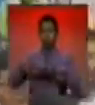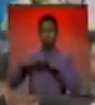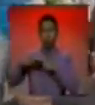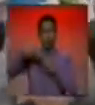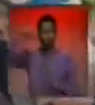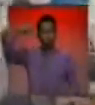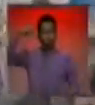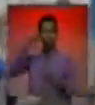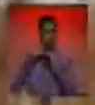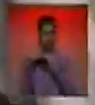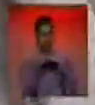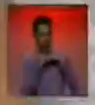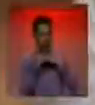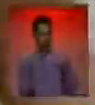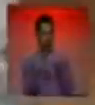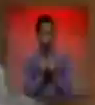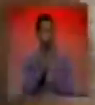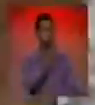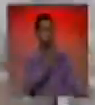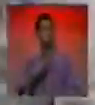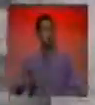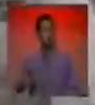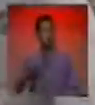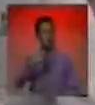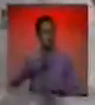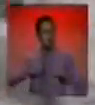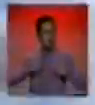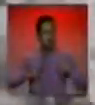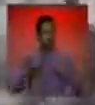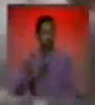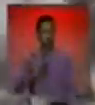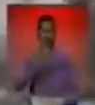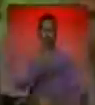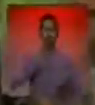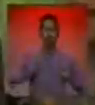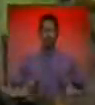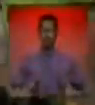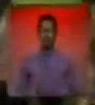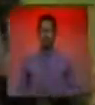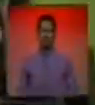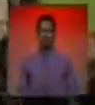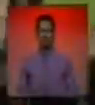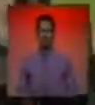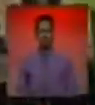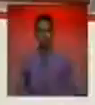Equidad acompañaron al presidenciable de la lista 35. María Gabriela Castro, Gama Noticias.